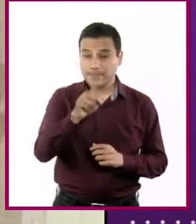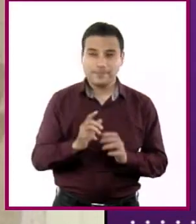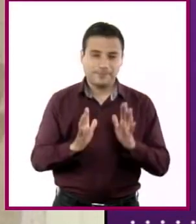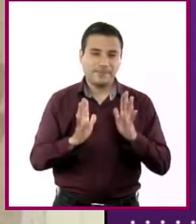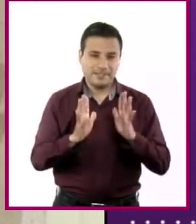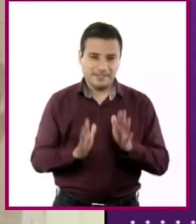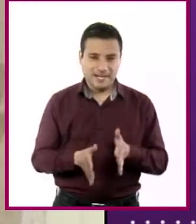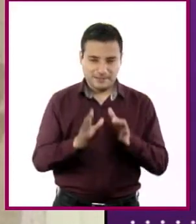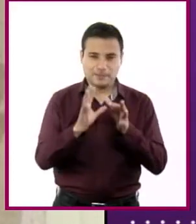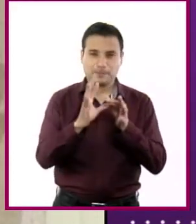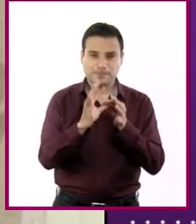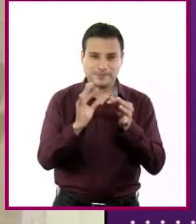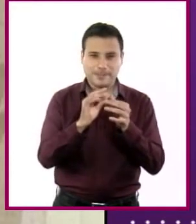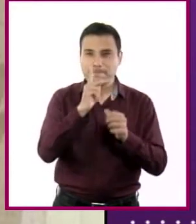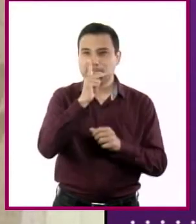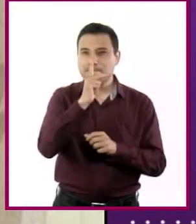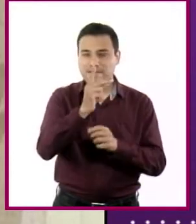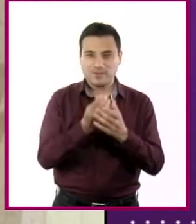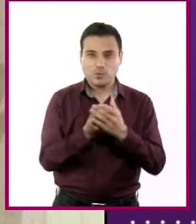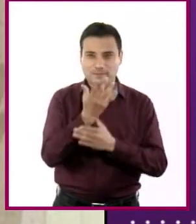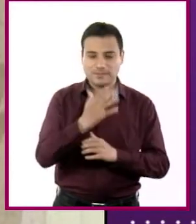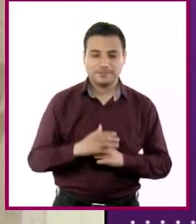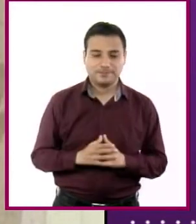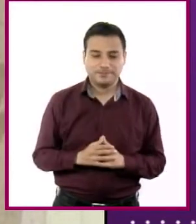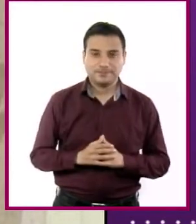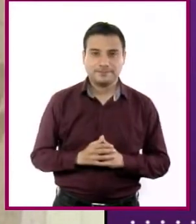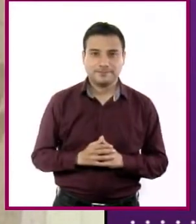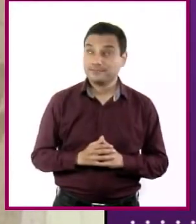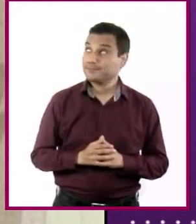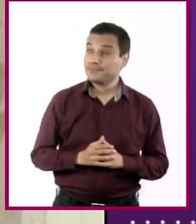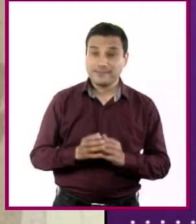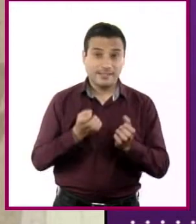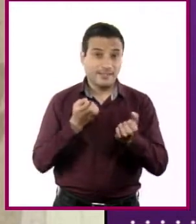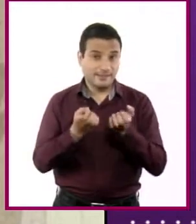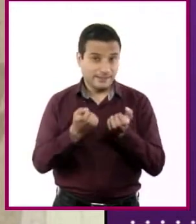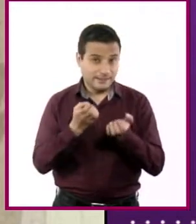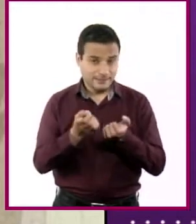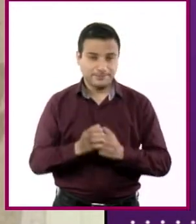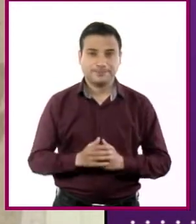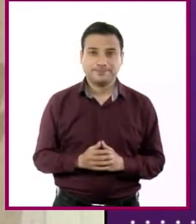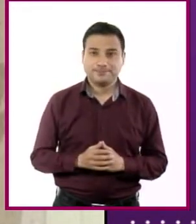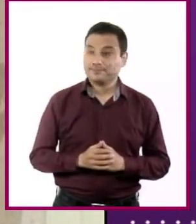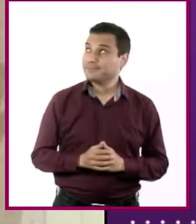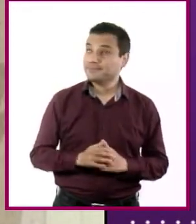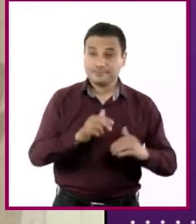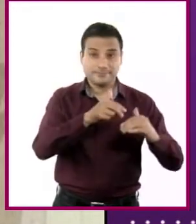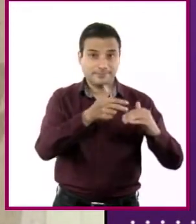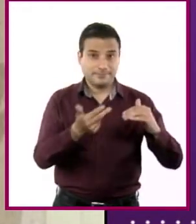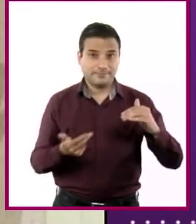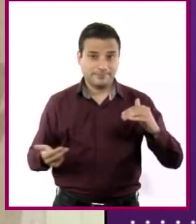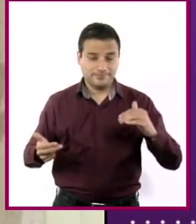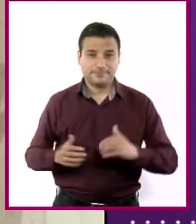repasemos el vocabulario aprendido hoy. To train, entrenar. Swimming, natación.